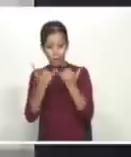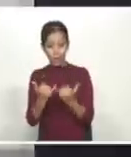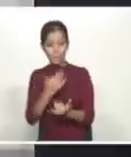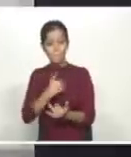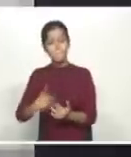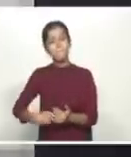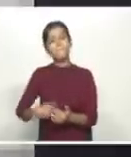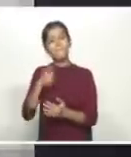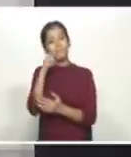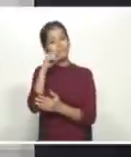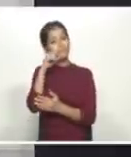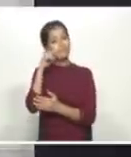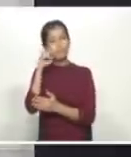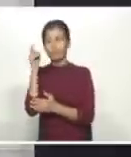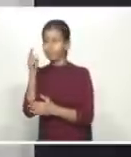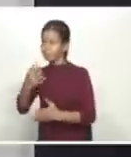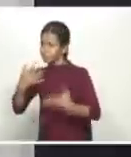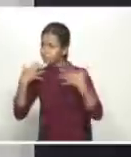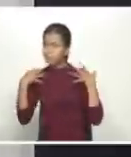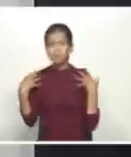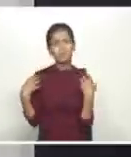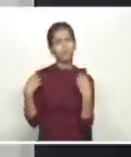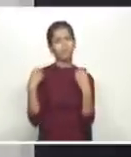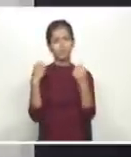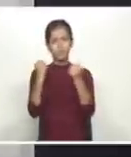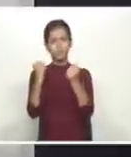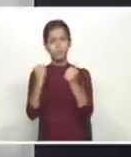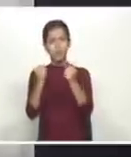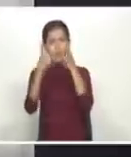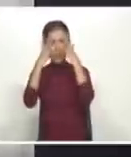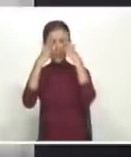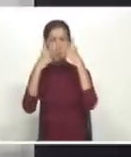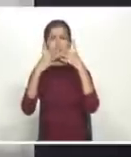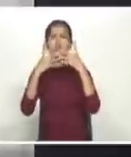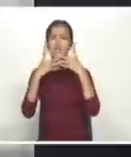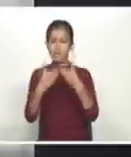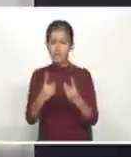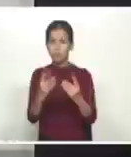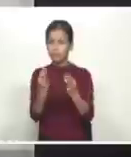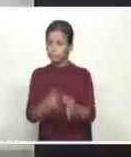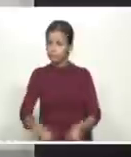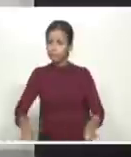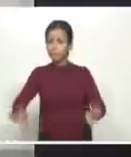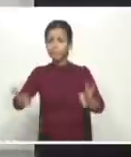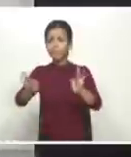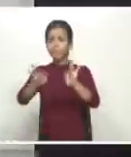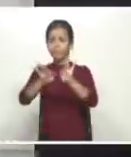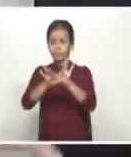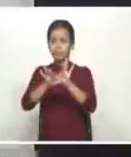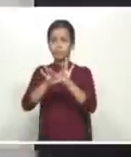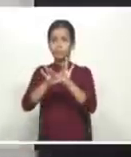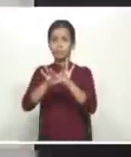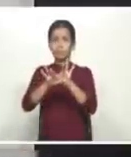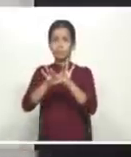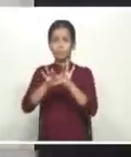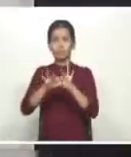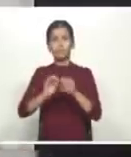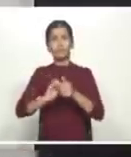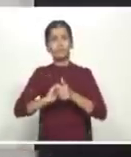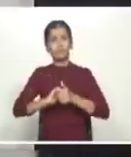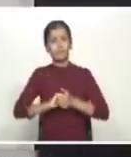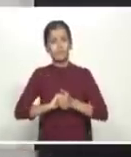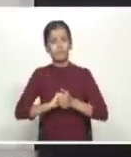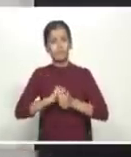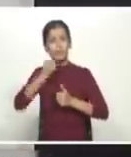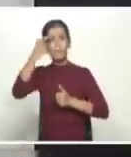valiente, fuerte, que ha tomado decisiones trascendentales e históricas